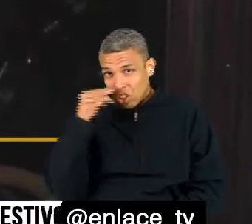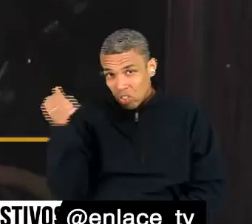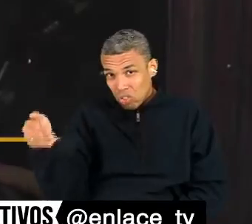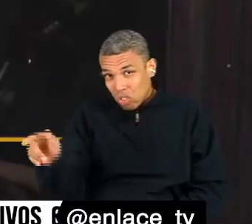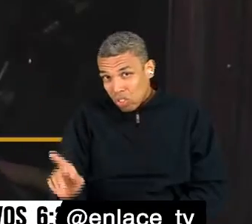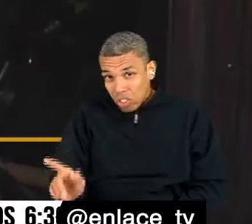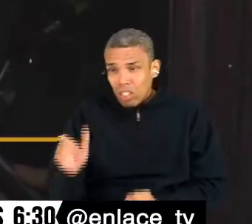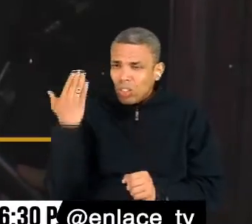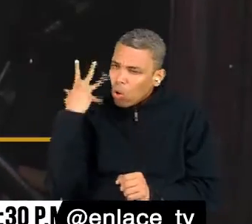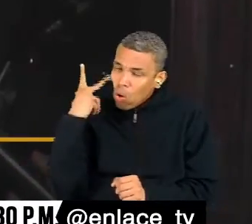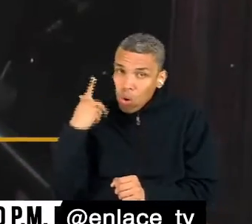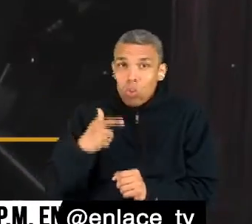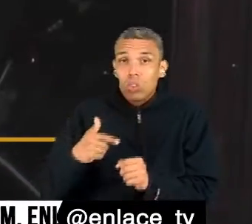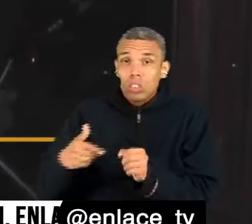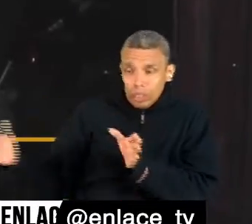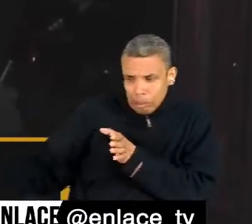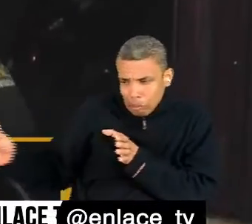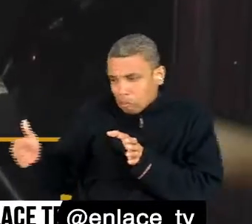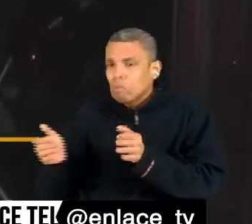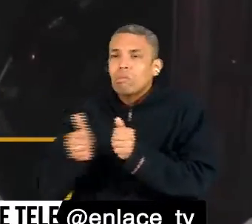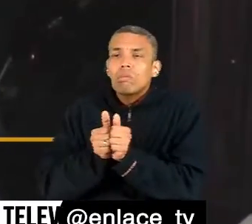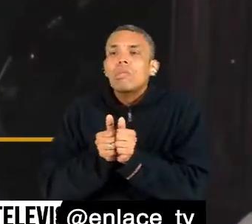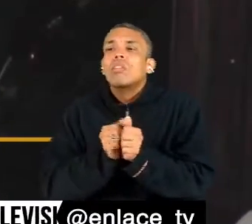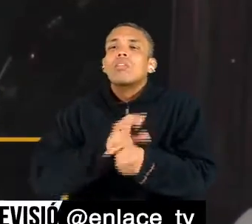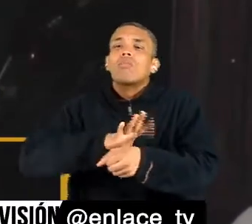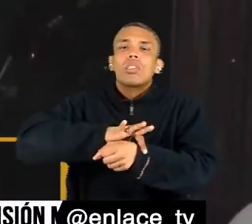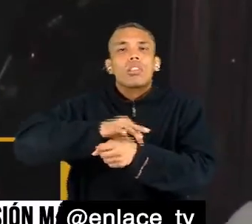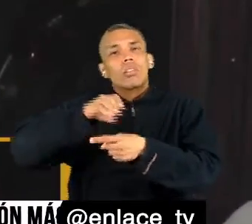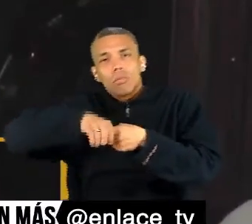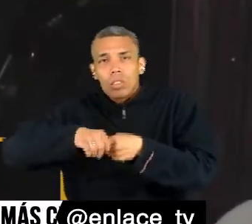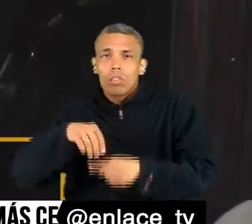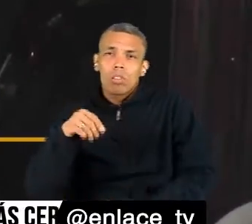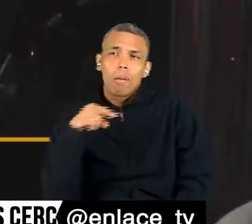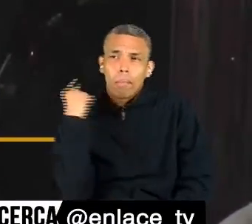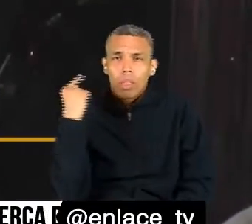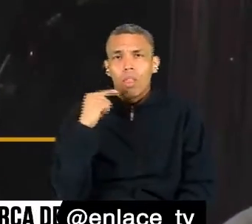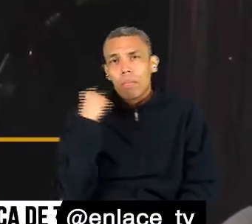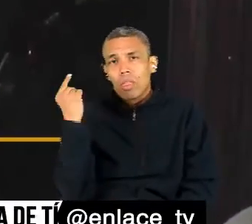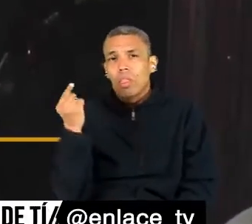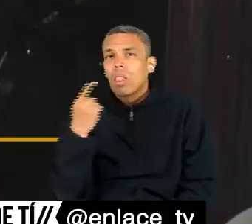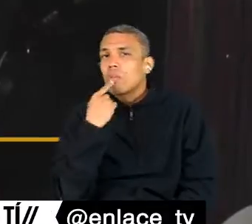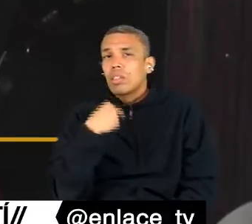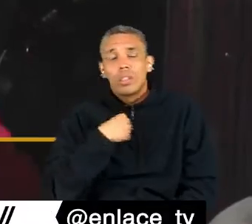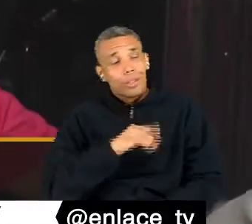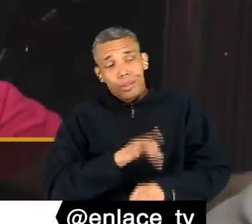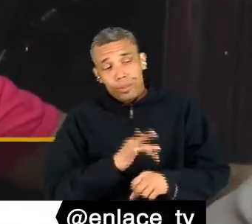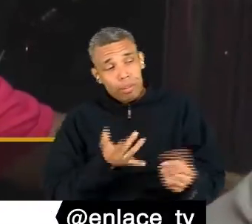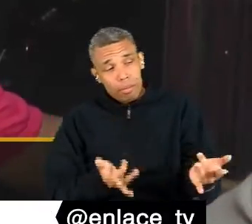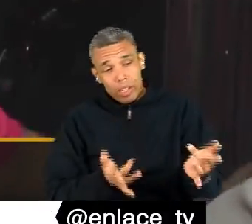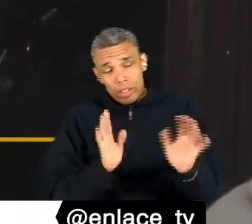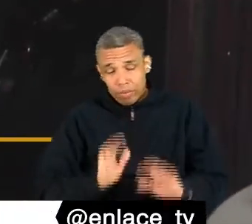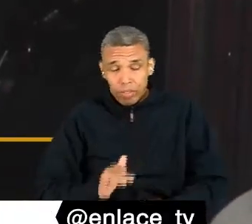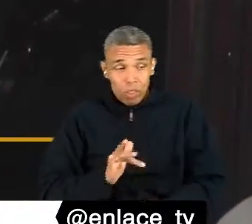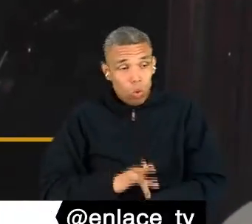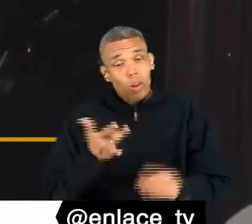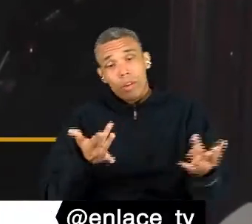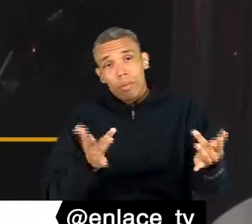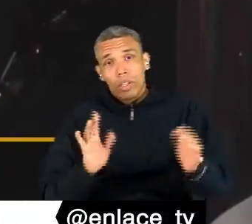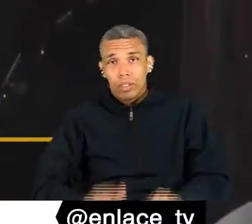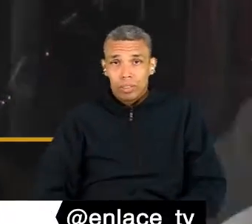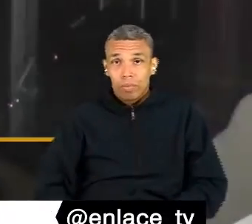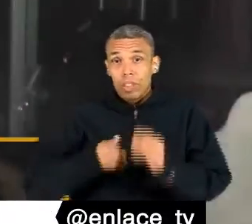Casi todos los días. Y no me atienden porque tengo que esperar y que no alcanzo al ficho. Mire, acabé de llegar y no alcanzo al